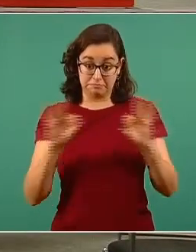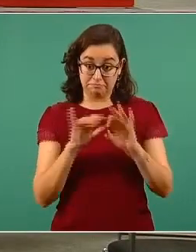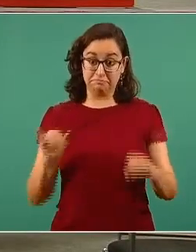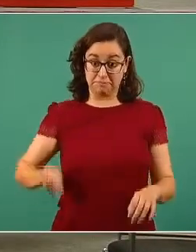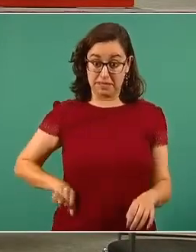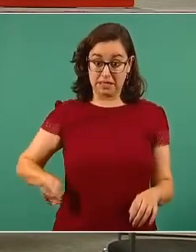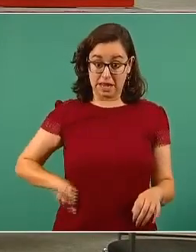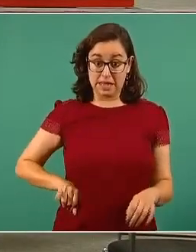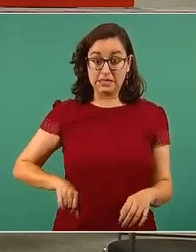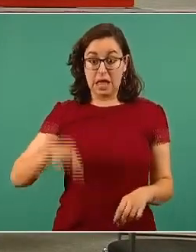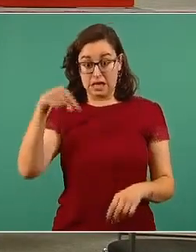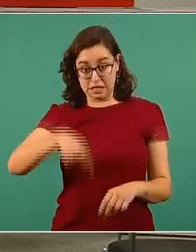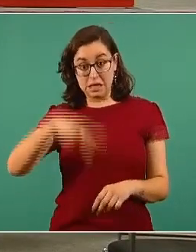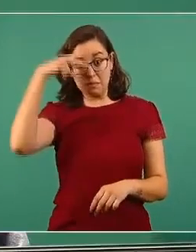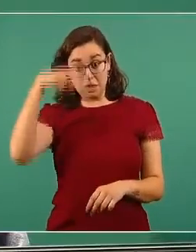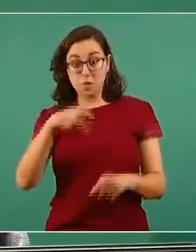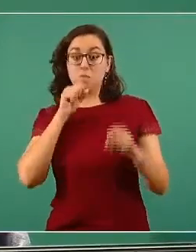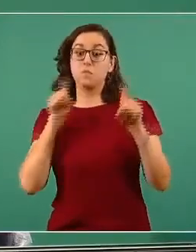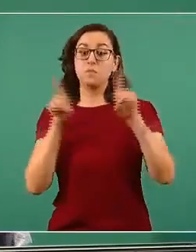en el mundo.